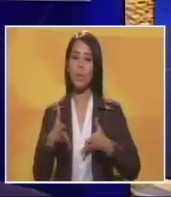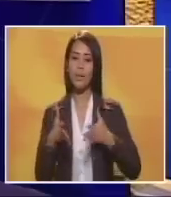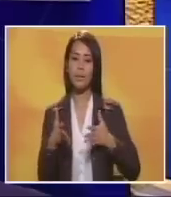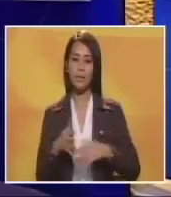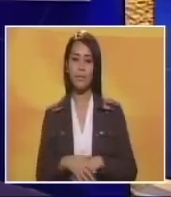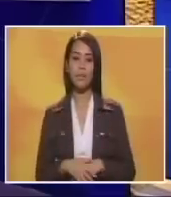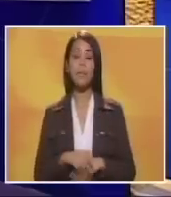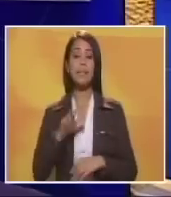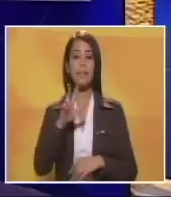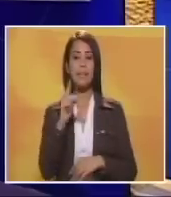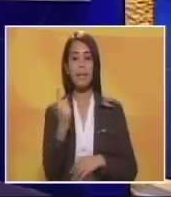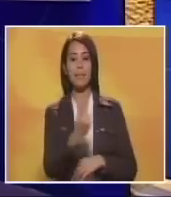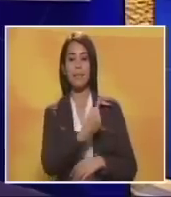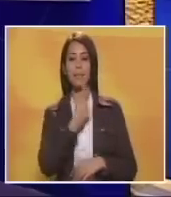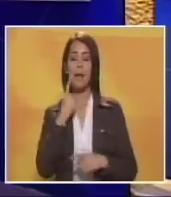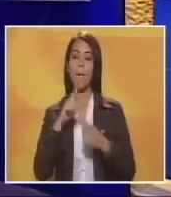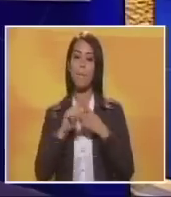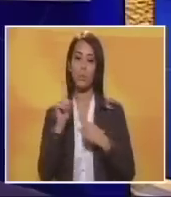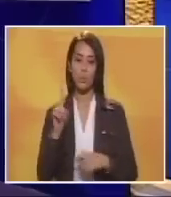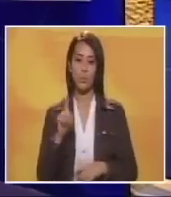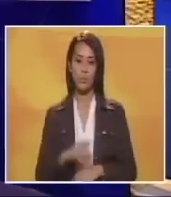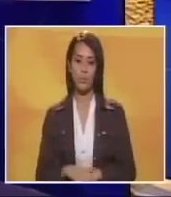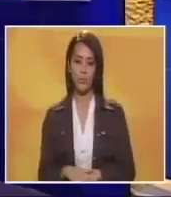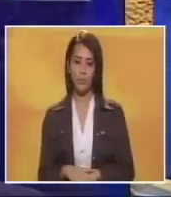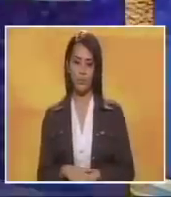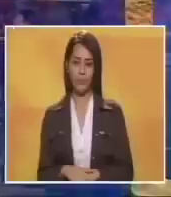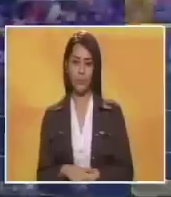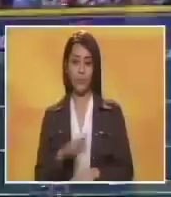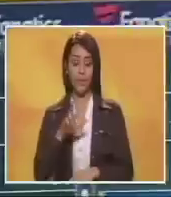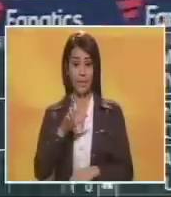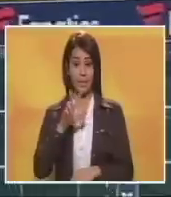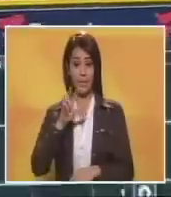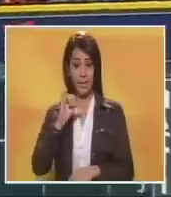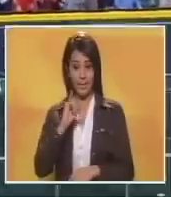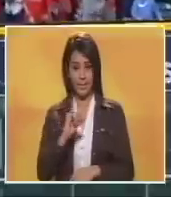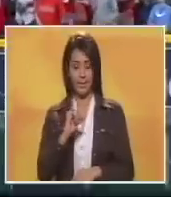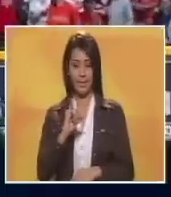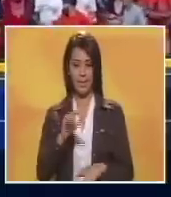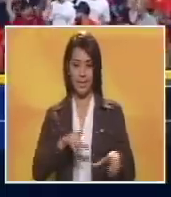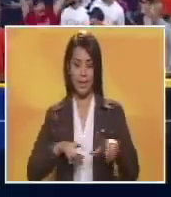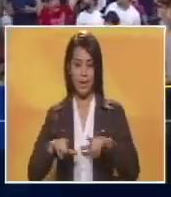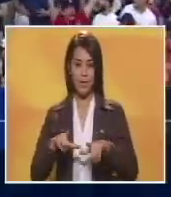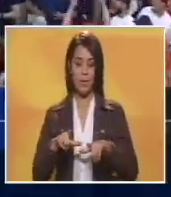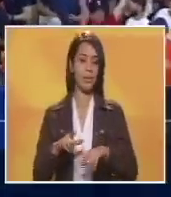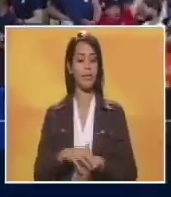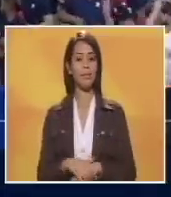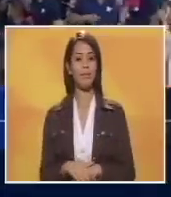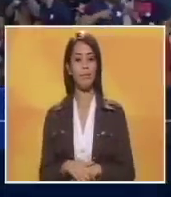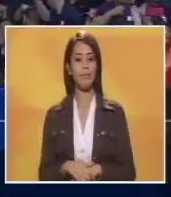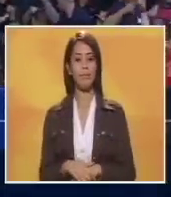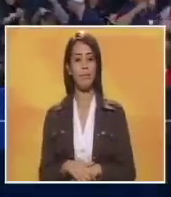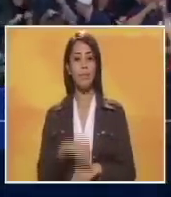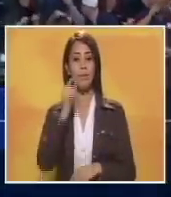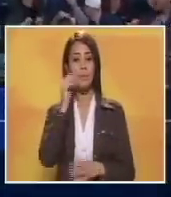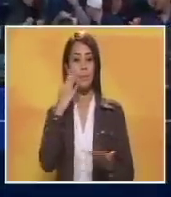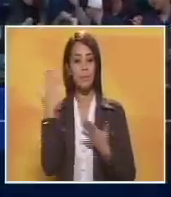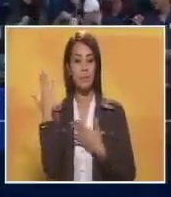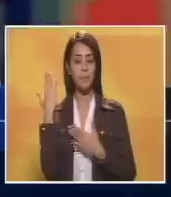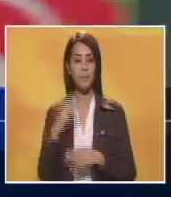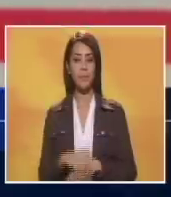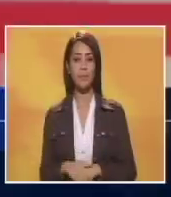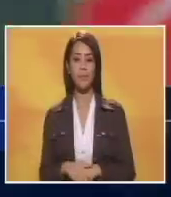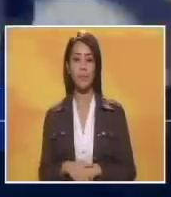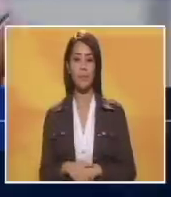de Houston 3-1. Nos vamos a la tercera entrada en Minute Maid Park en Houston y Robinson Chirinos frente a los envíos de